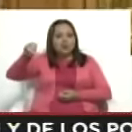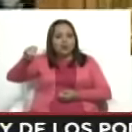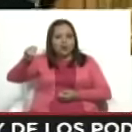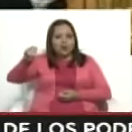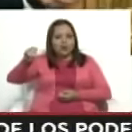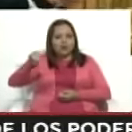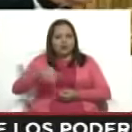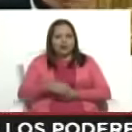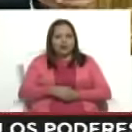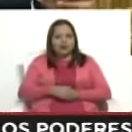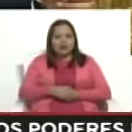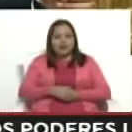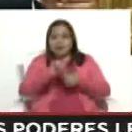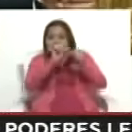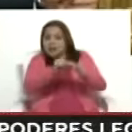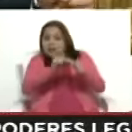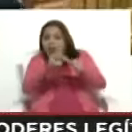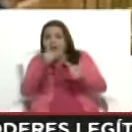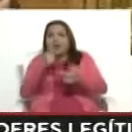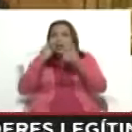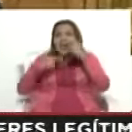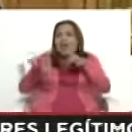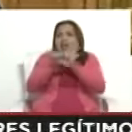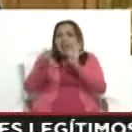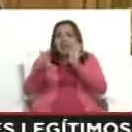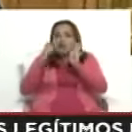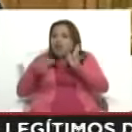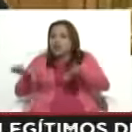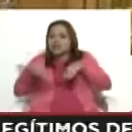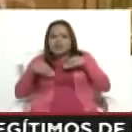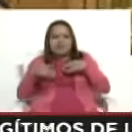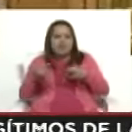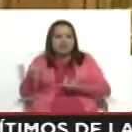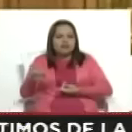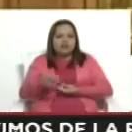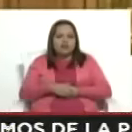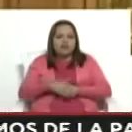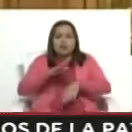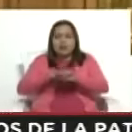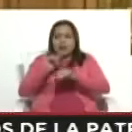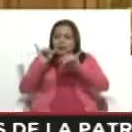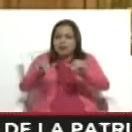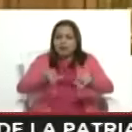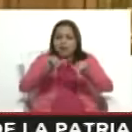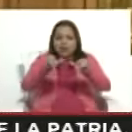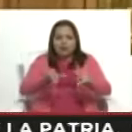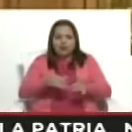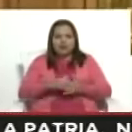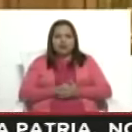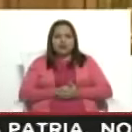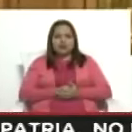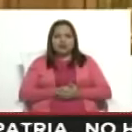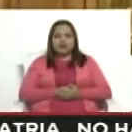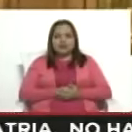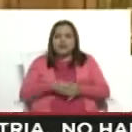Por eso ellos andan chillando con la ley contra el fascismo. Pues son los mismos. Son los mismos